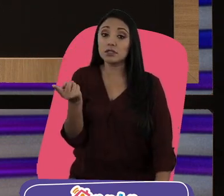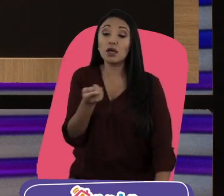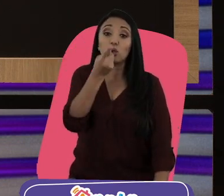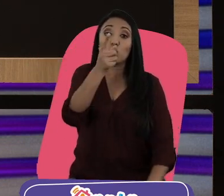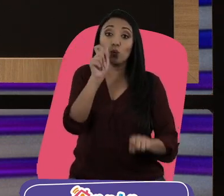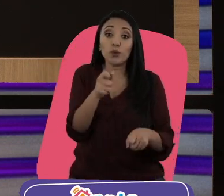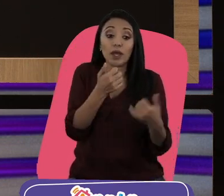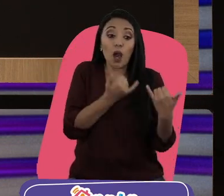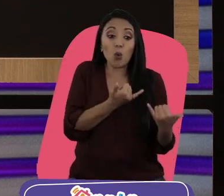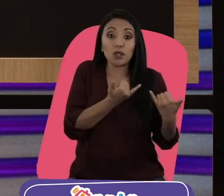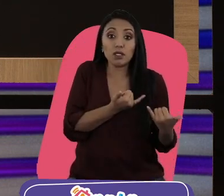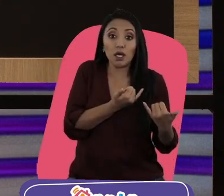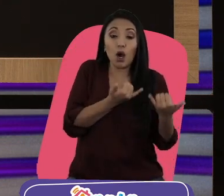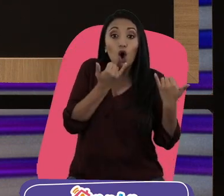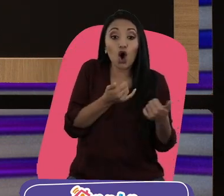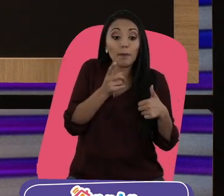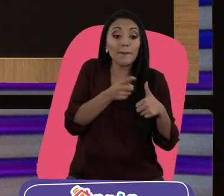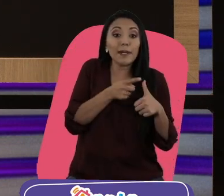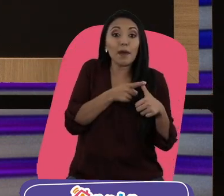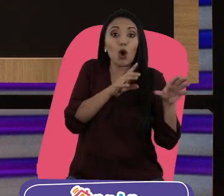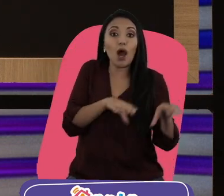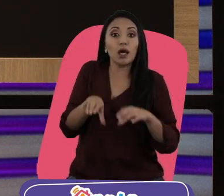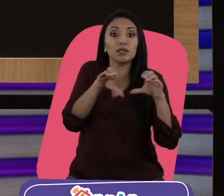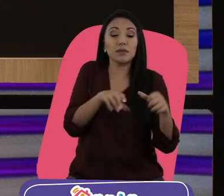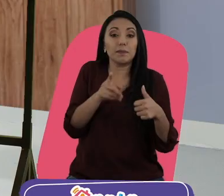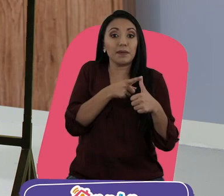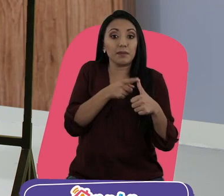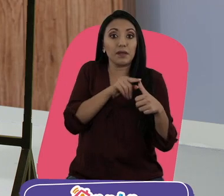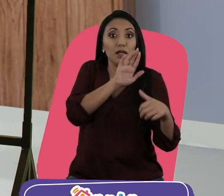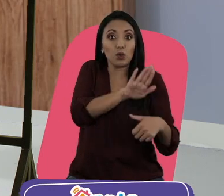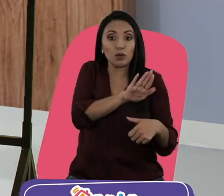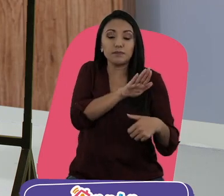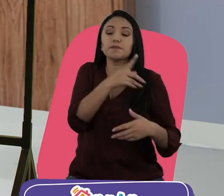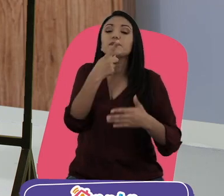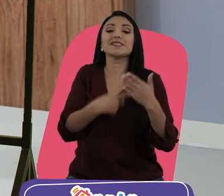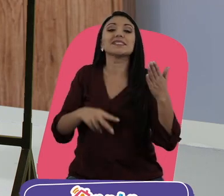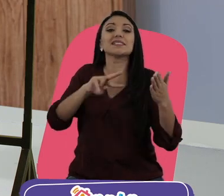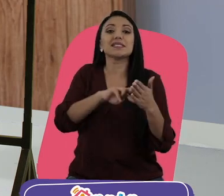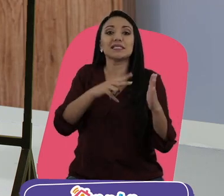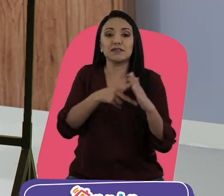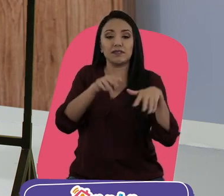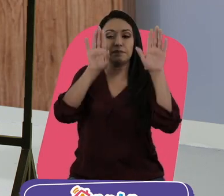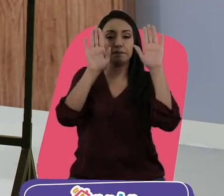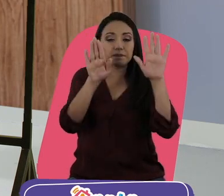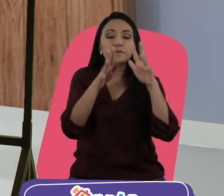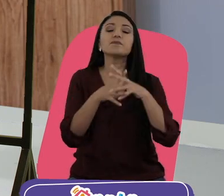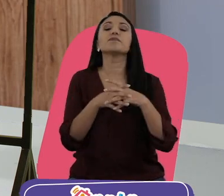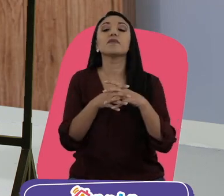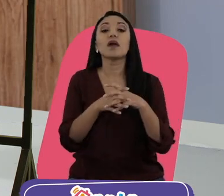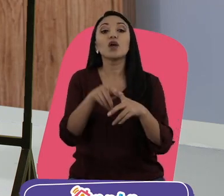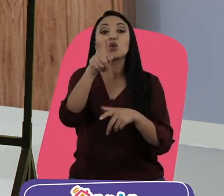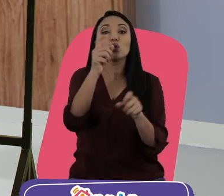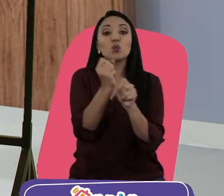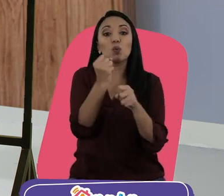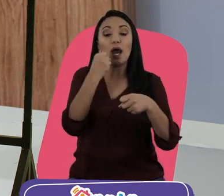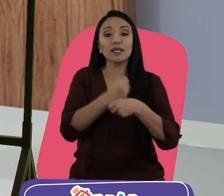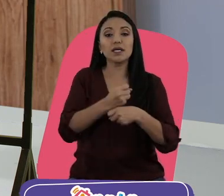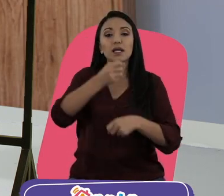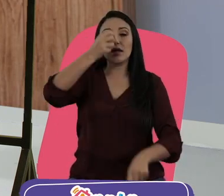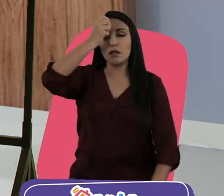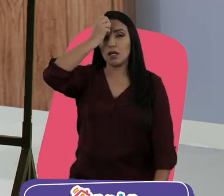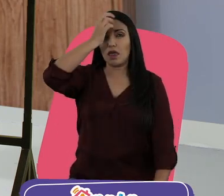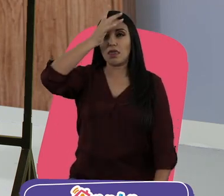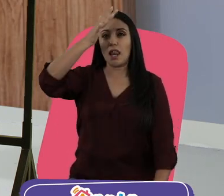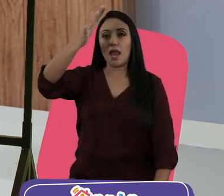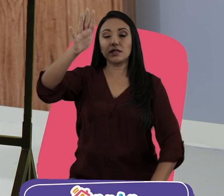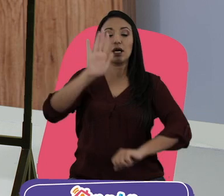tú realices ya el día de hoy tu primera actividad. ¿En qué consiste? Vamos a desarrollar nuestra